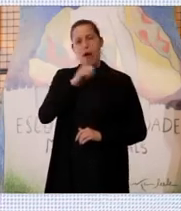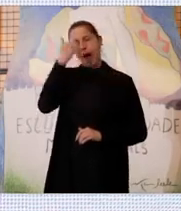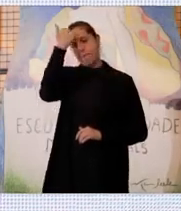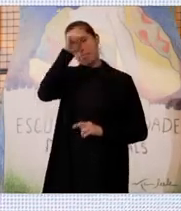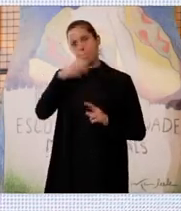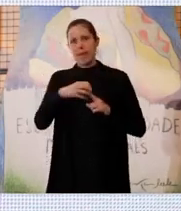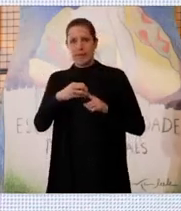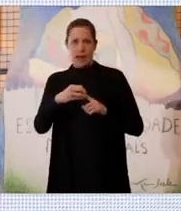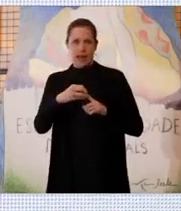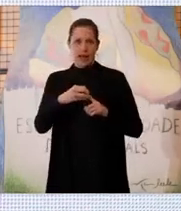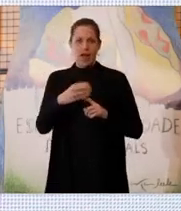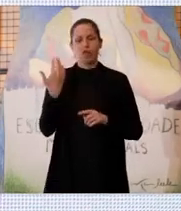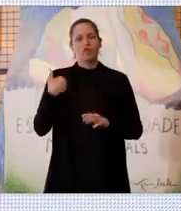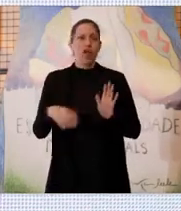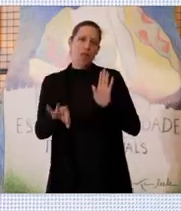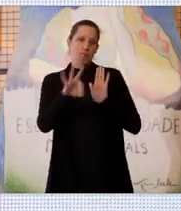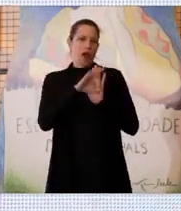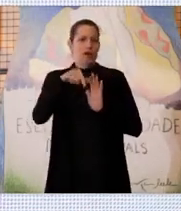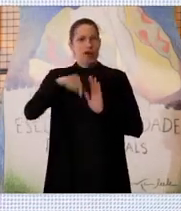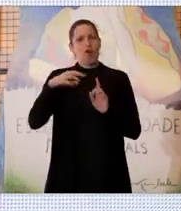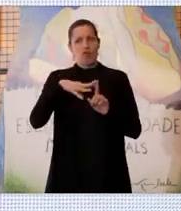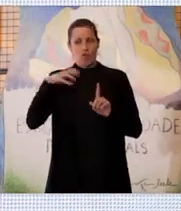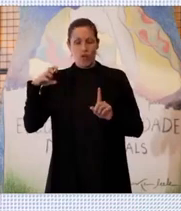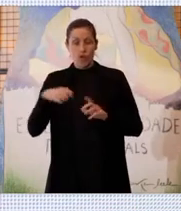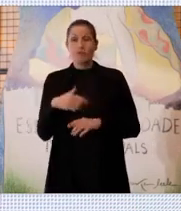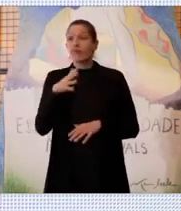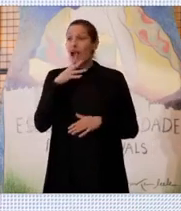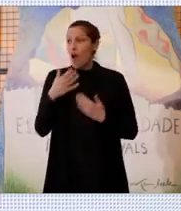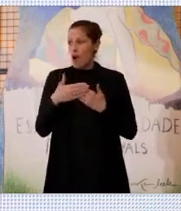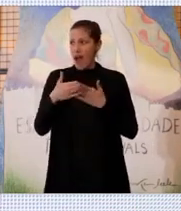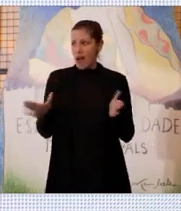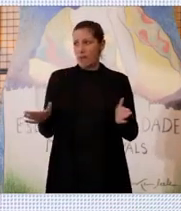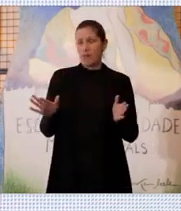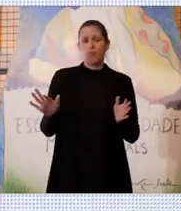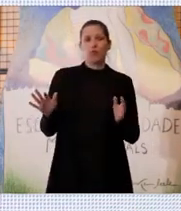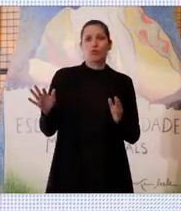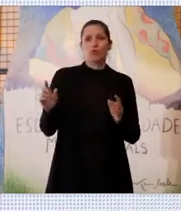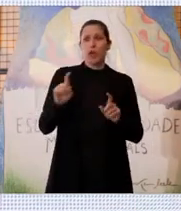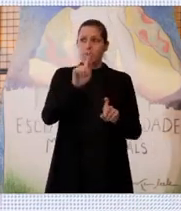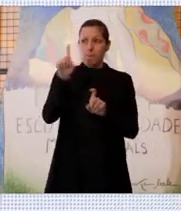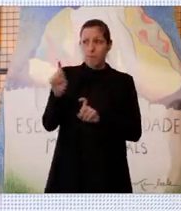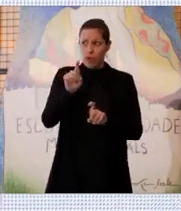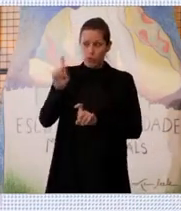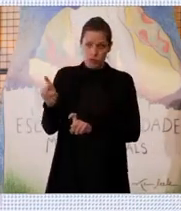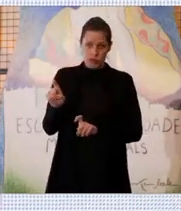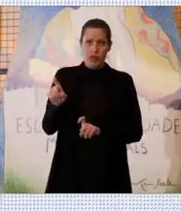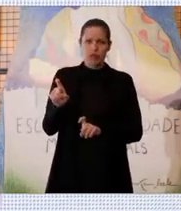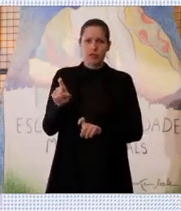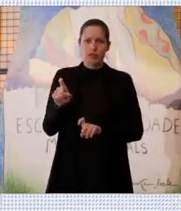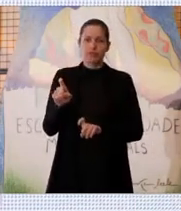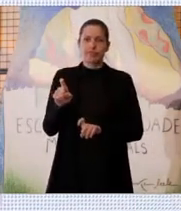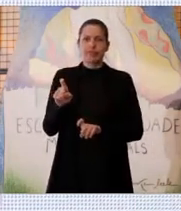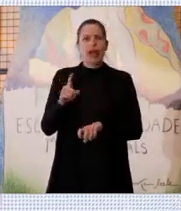ideologías no abrimos turno de preguntas nos quedan unos minutitos nos hemos excedido un poco pero todavía hay algo de tiempo